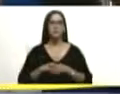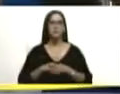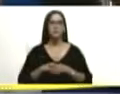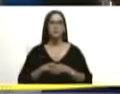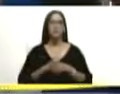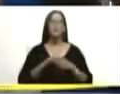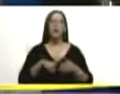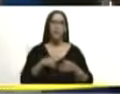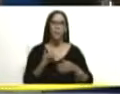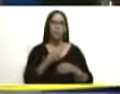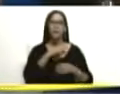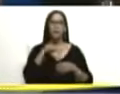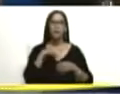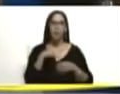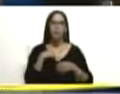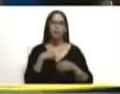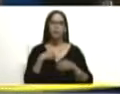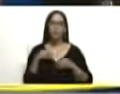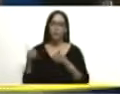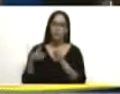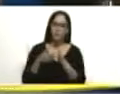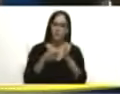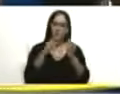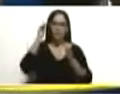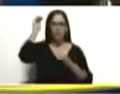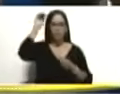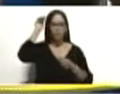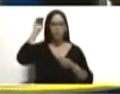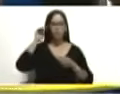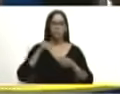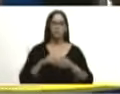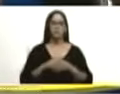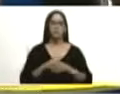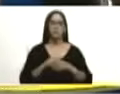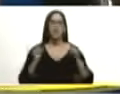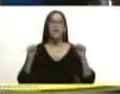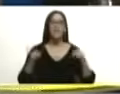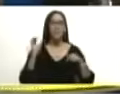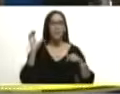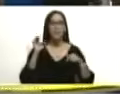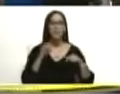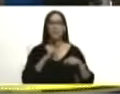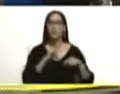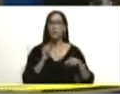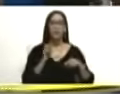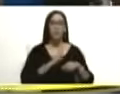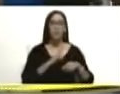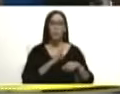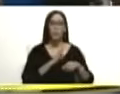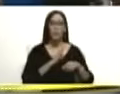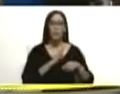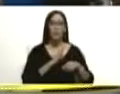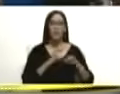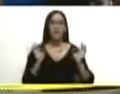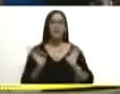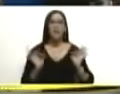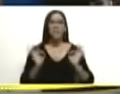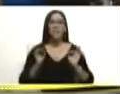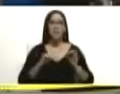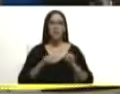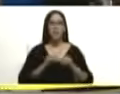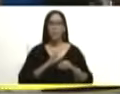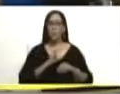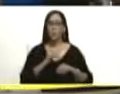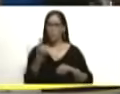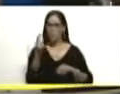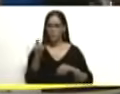para poder nosotros perfilar lo que es el futuro. Este país no le pertenece a nadie en